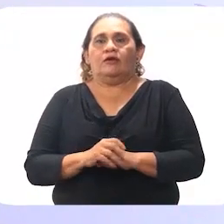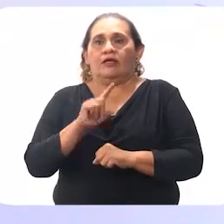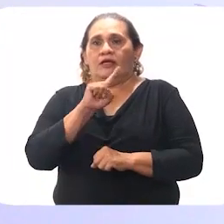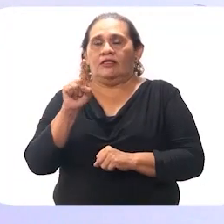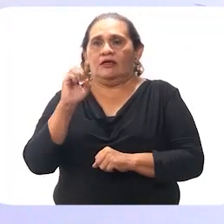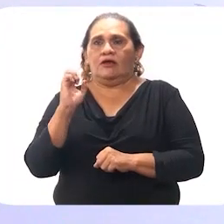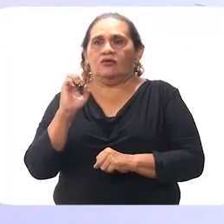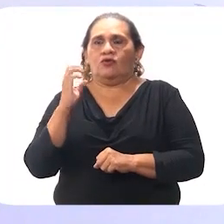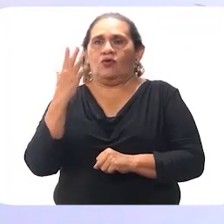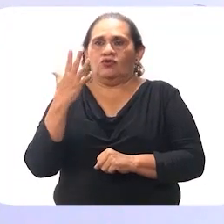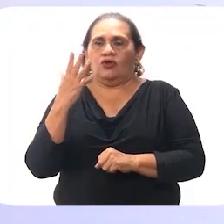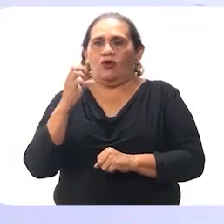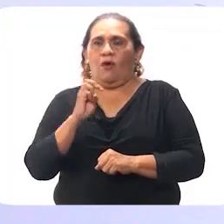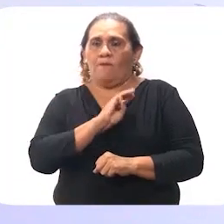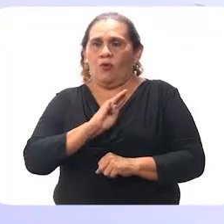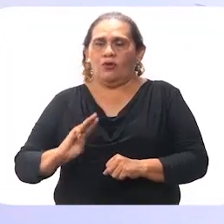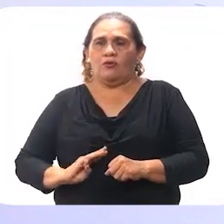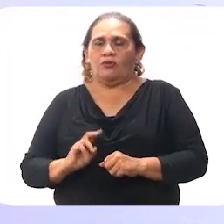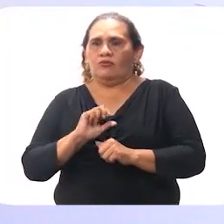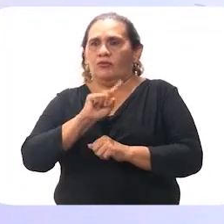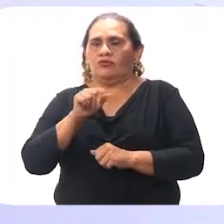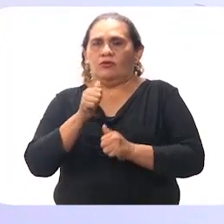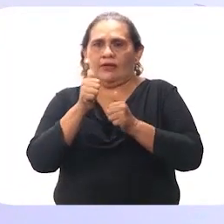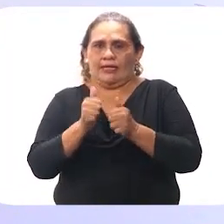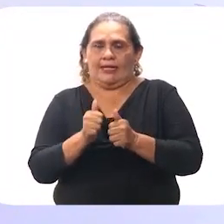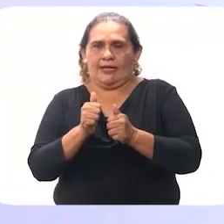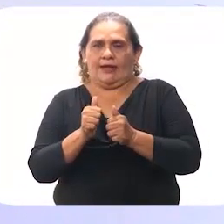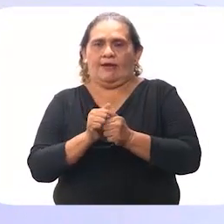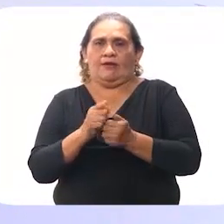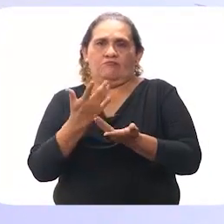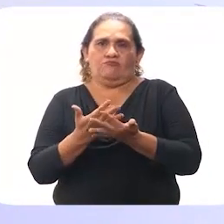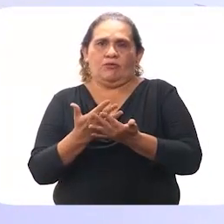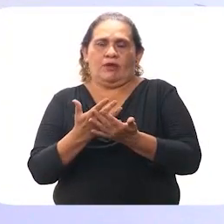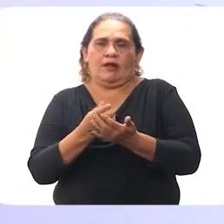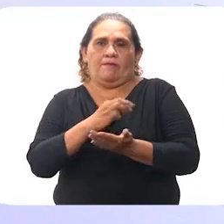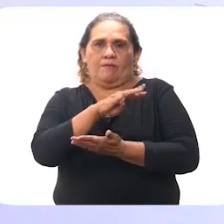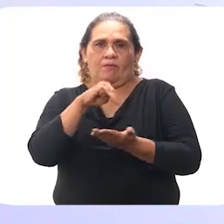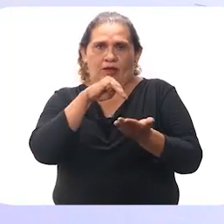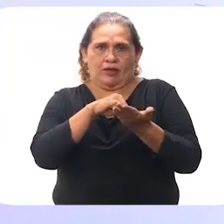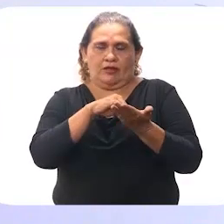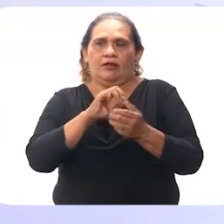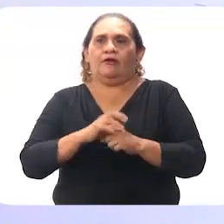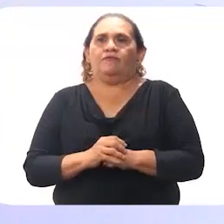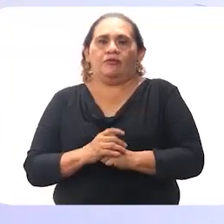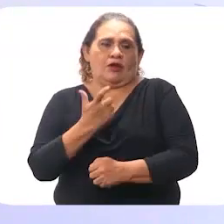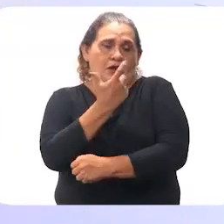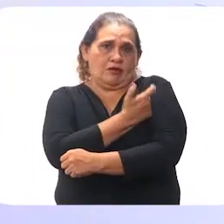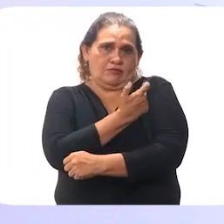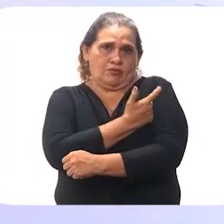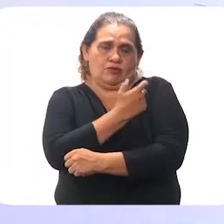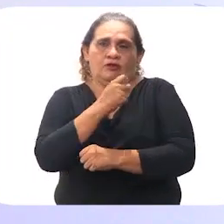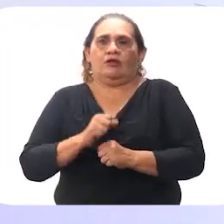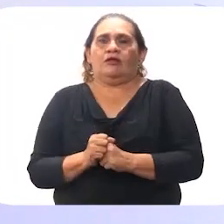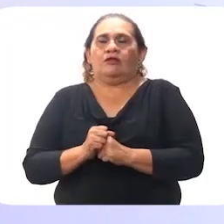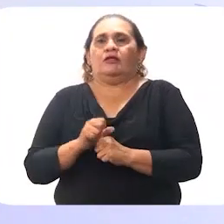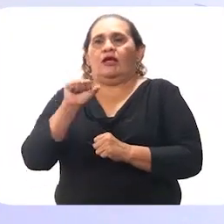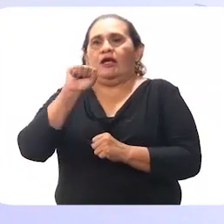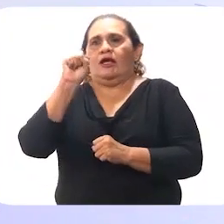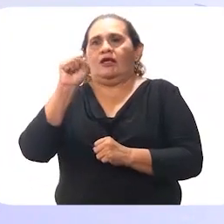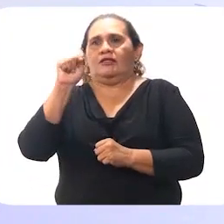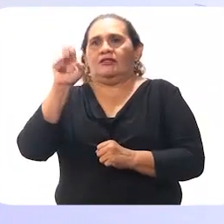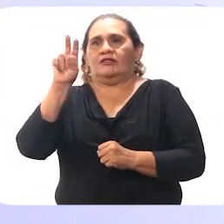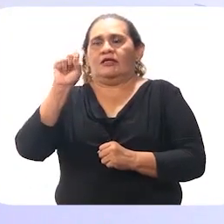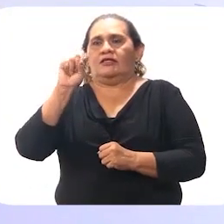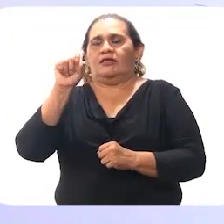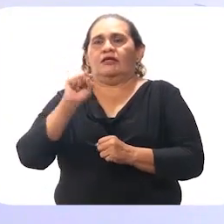105 municipios del estado y solo quedará pendiente Mérida. La dosis de la farmacéutica AstraZeneca se administrará